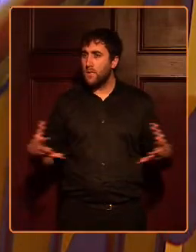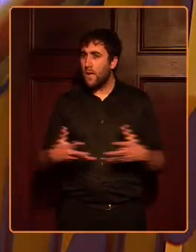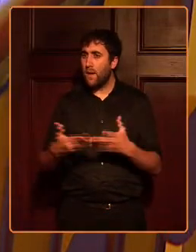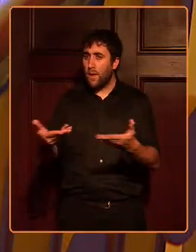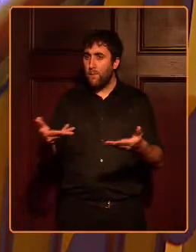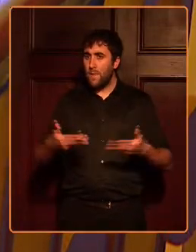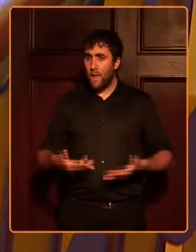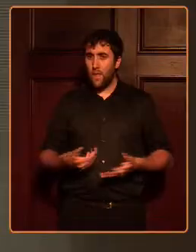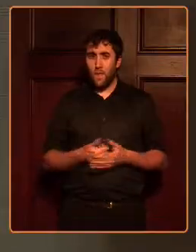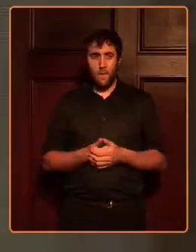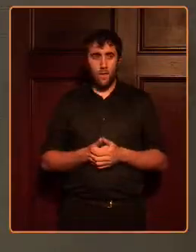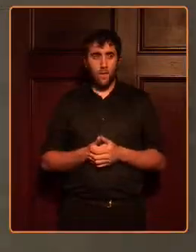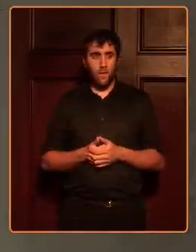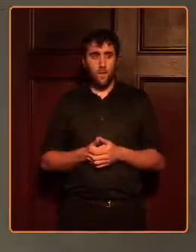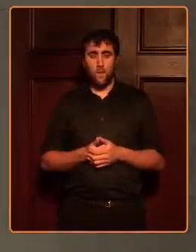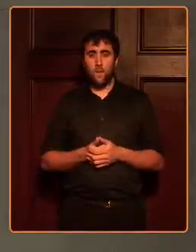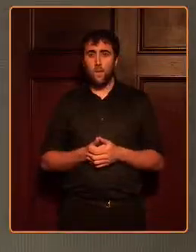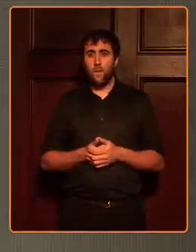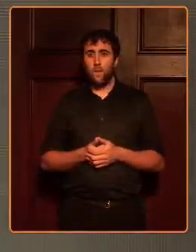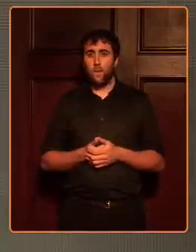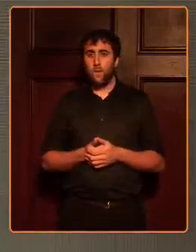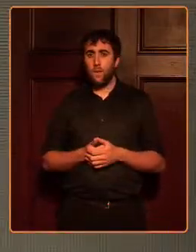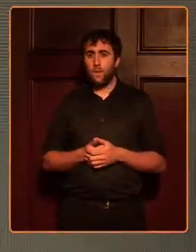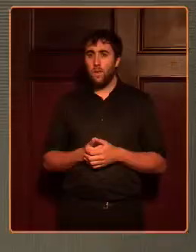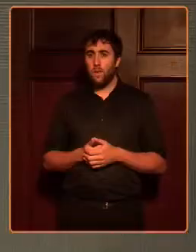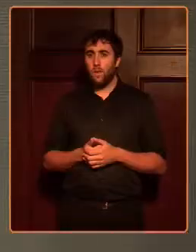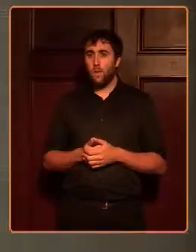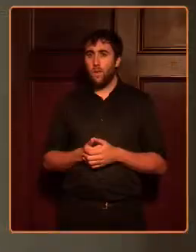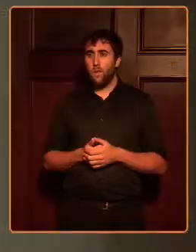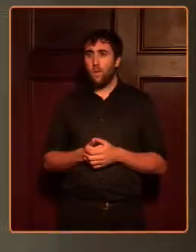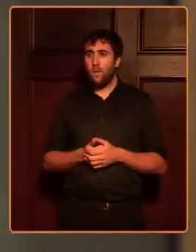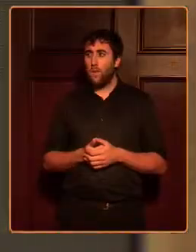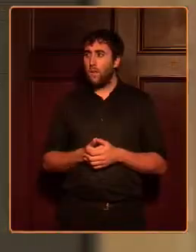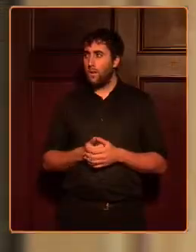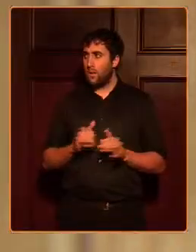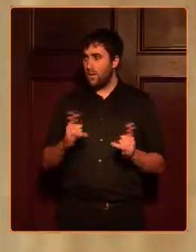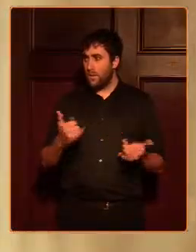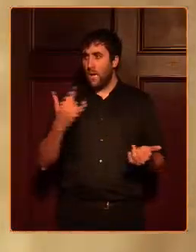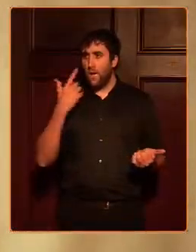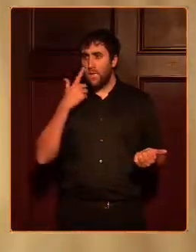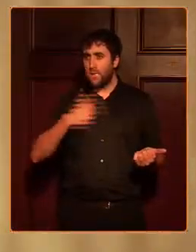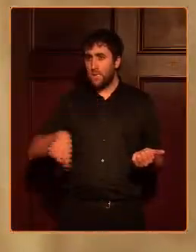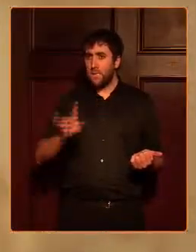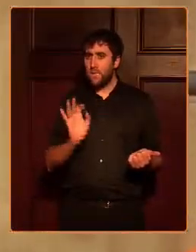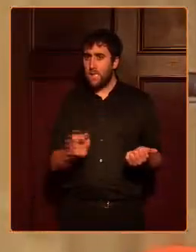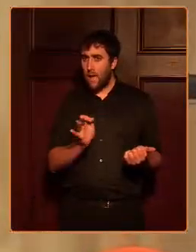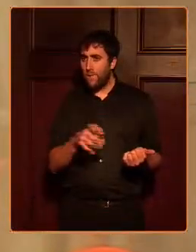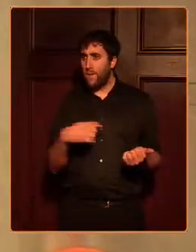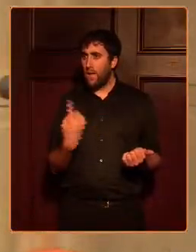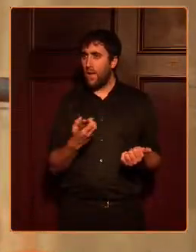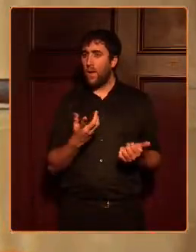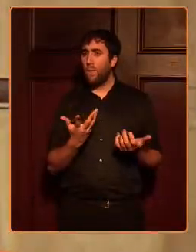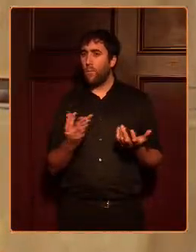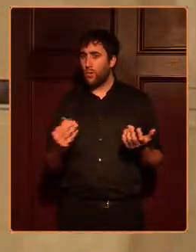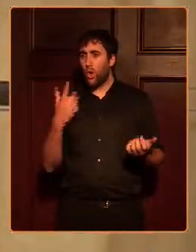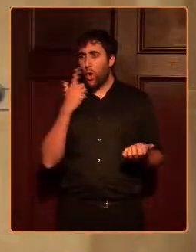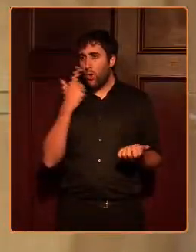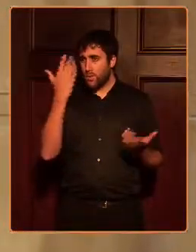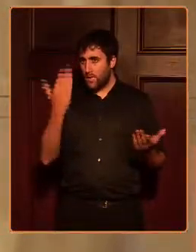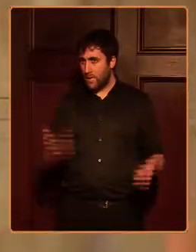invitada, nuestro próximo panel, que ustedes seguramente ya la conocen, muchos de ustedes la